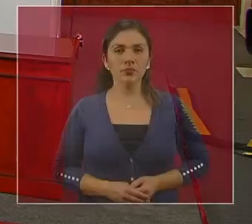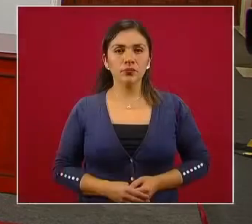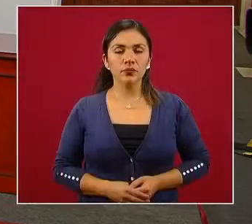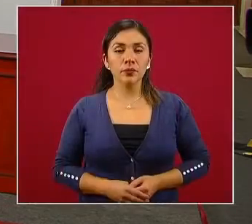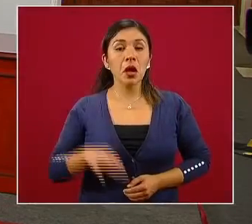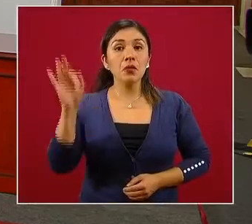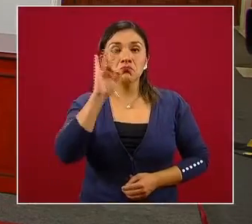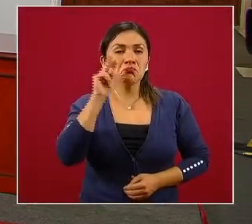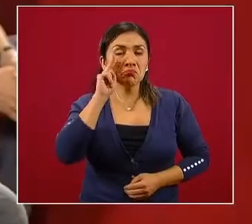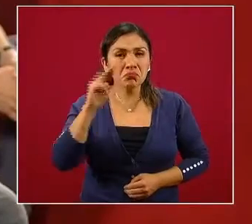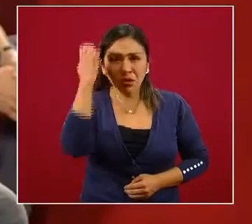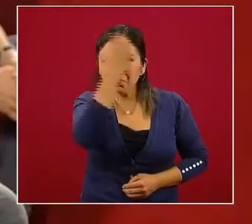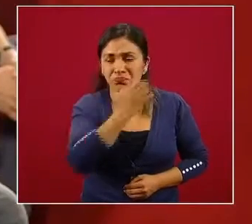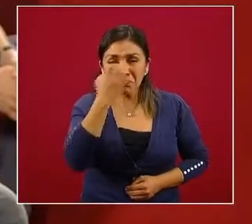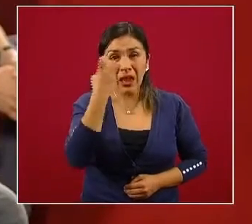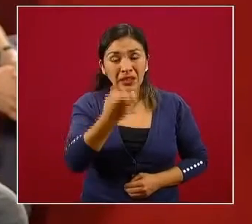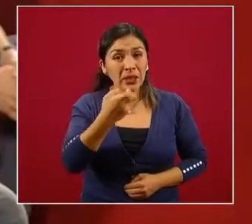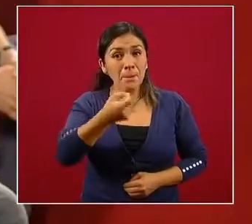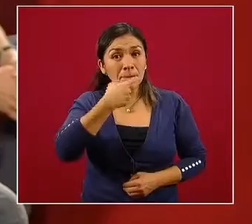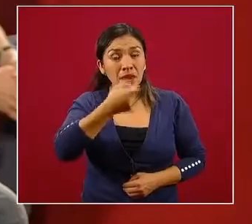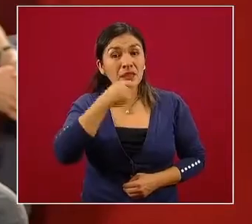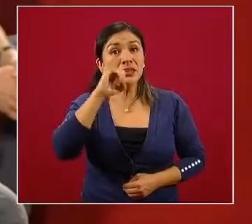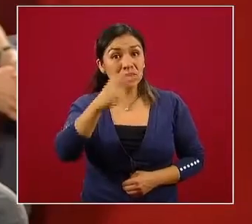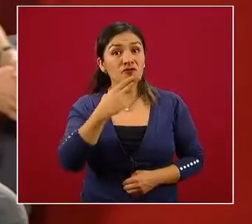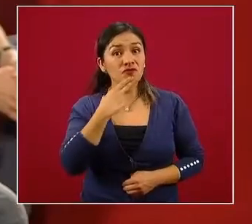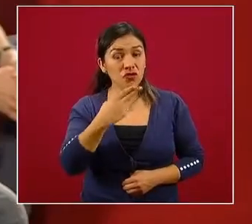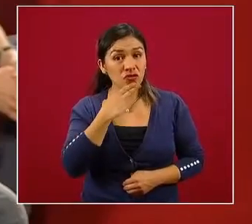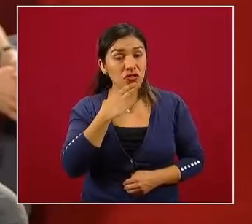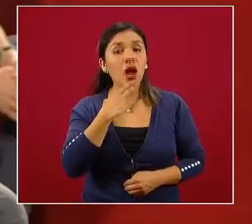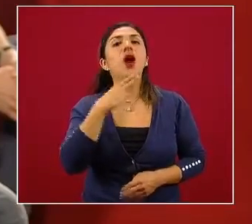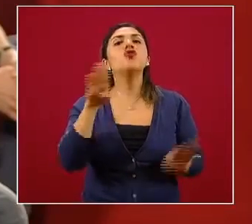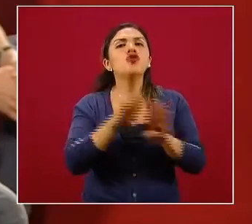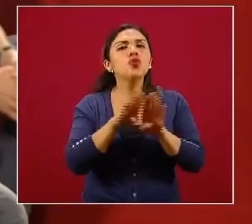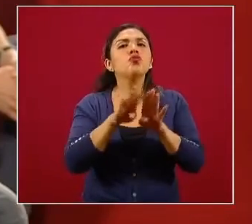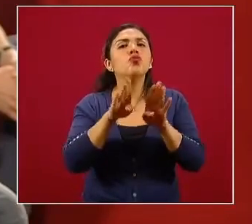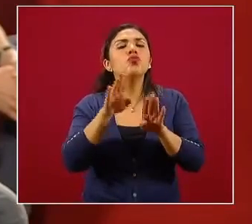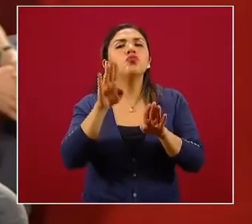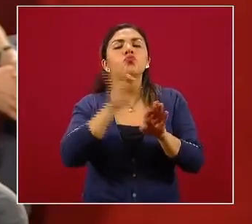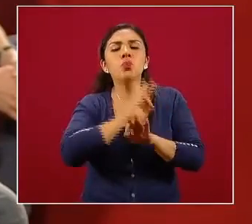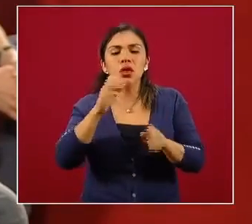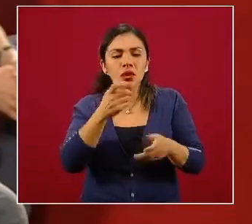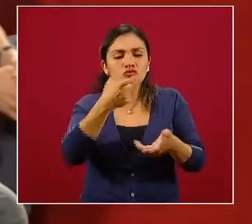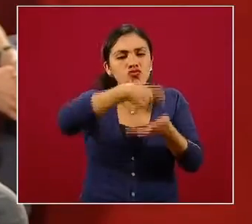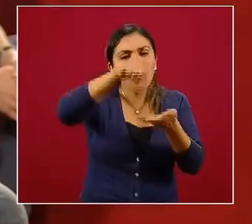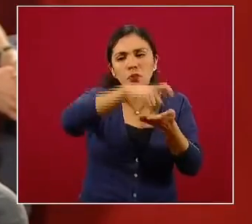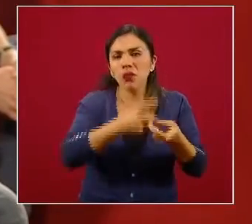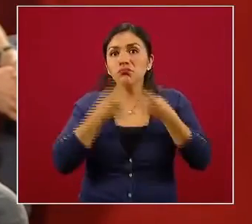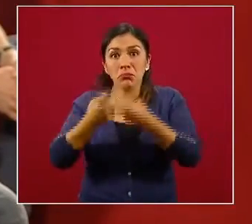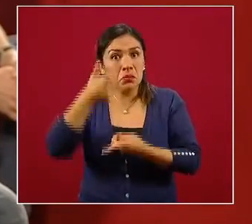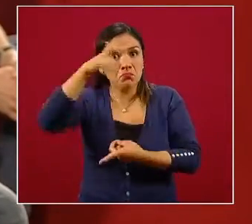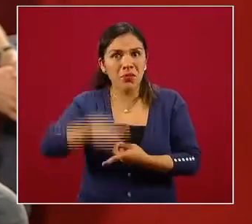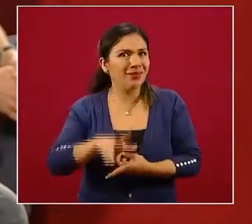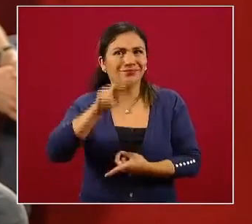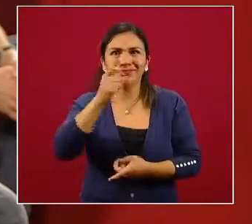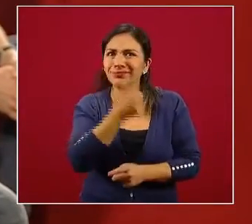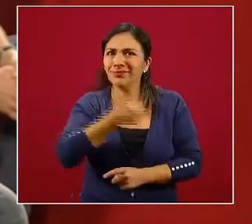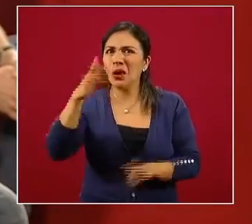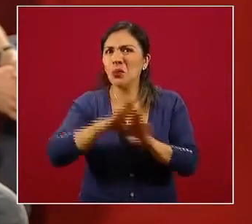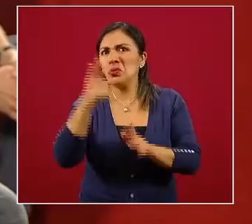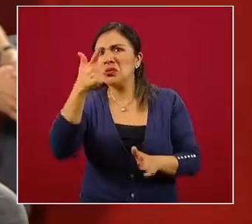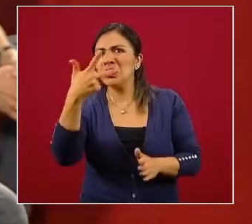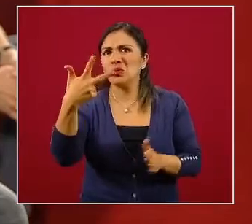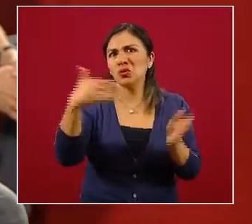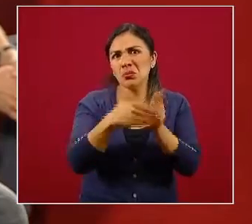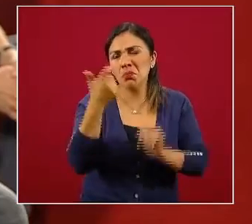es nada barato. Son más o menos 108,000 pesos. Y también preguntarle, Mexicanos contra la